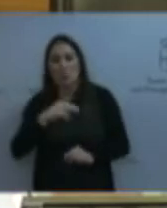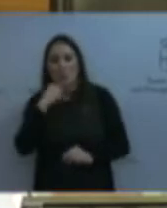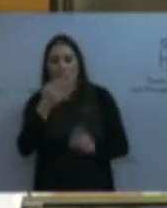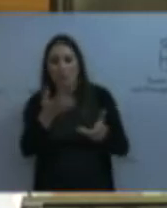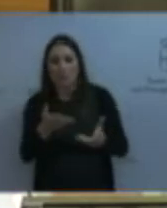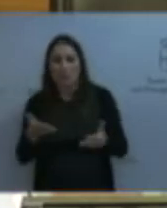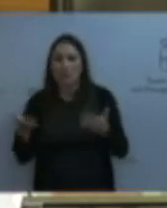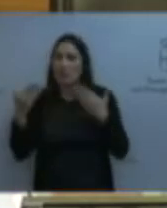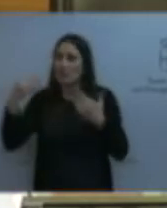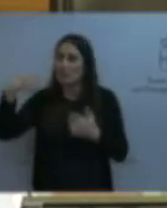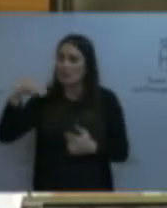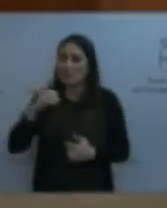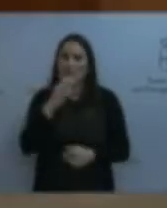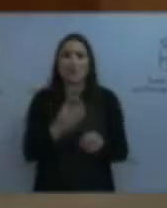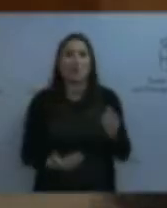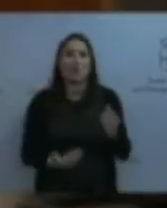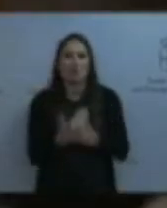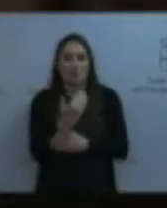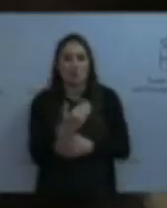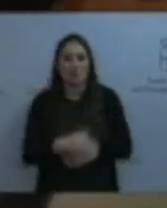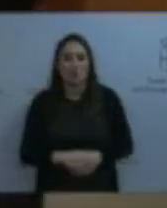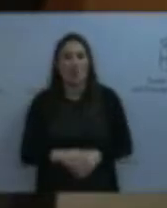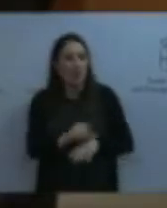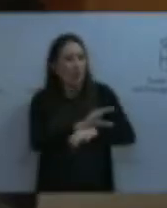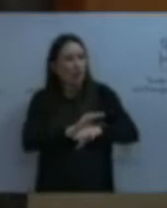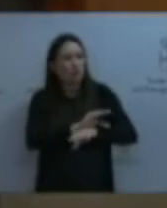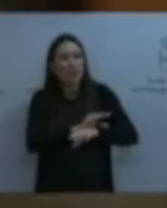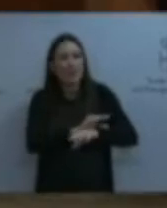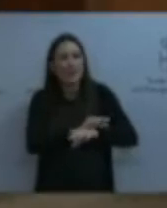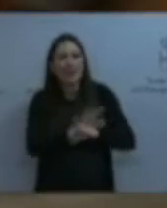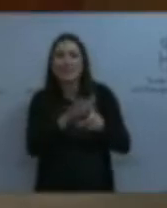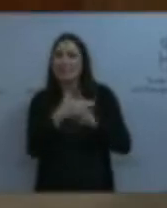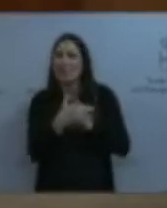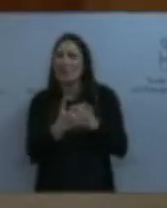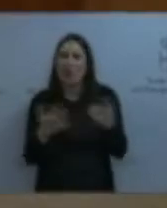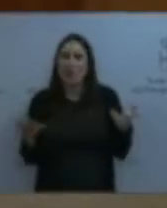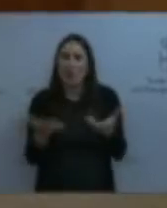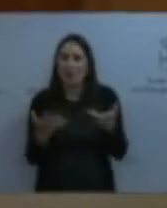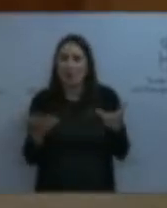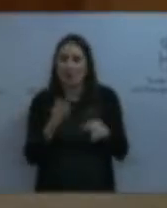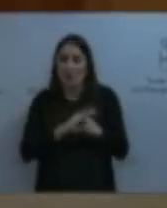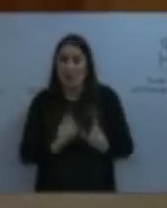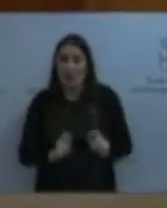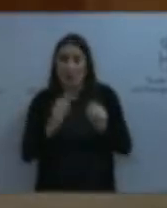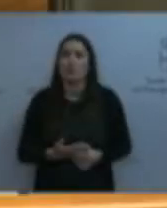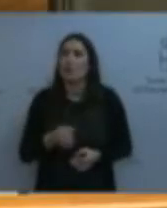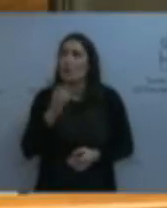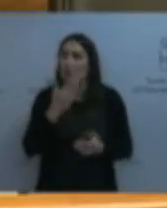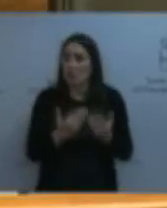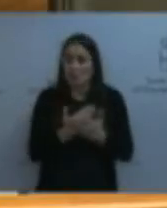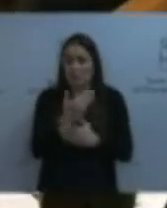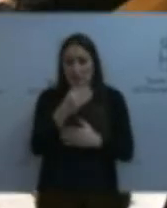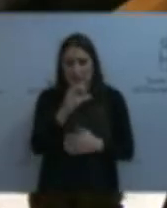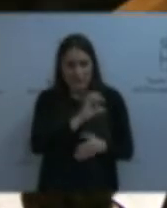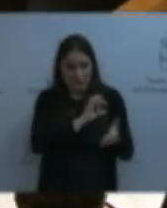Gracias, presidente. Buenos días. ¿Cómo define su consejería la situación de urgencia en la adjudicación de vivienda?